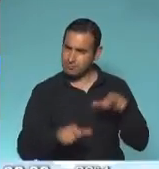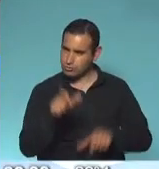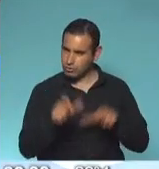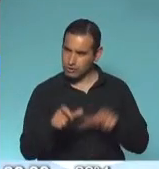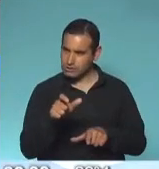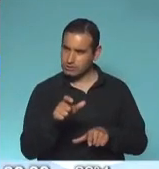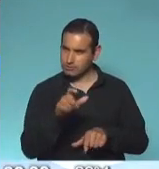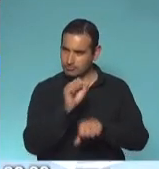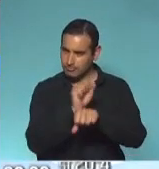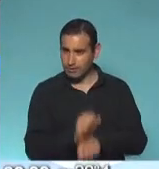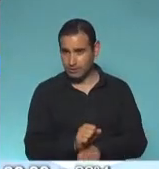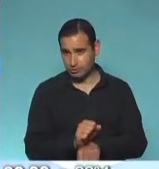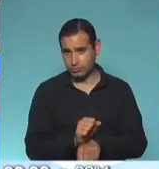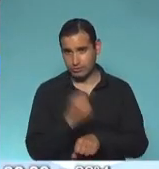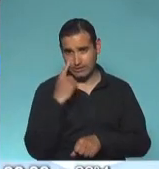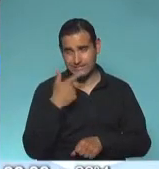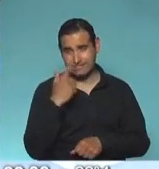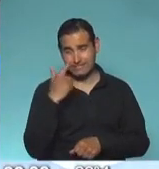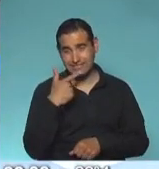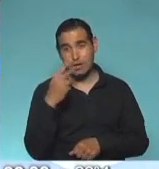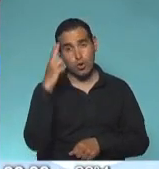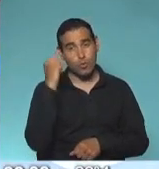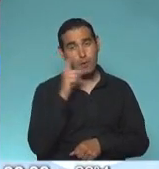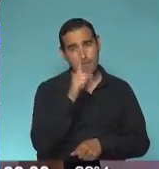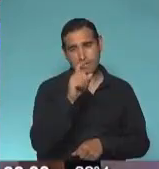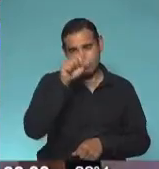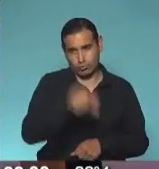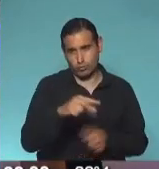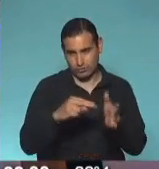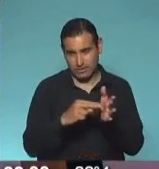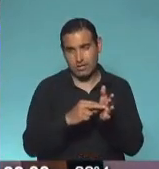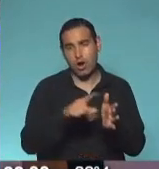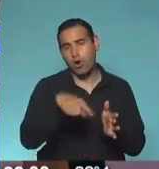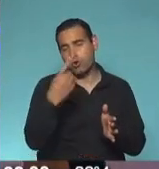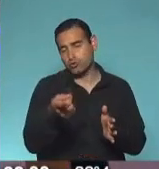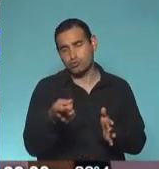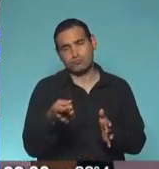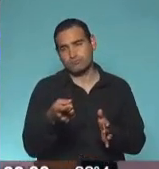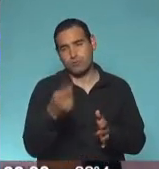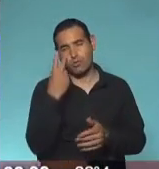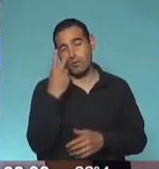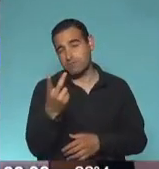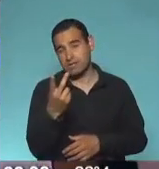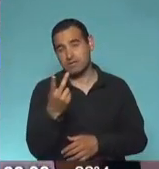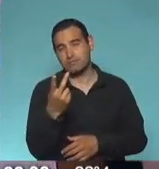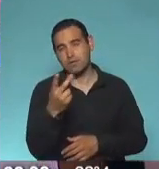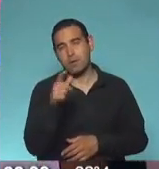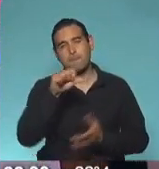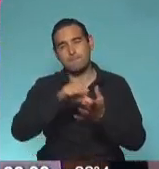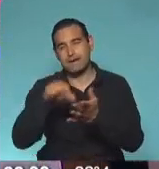aproximadamente, muchos 9.000 locales aproximadamente y el resto, unos 2.000 de países